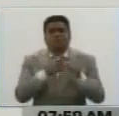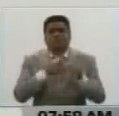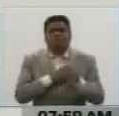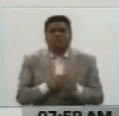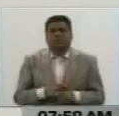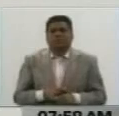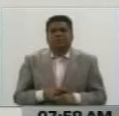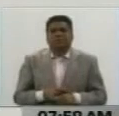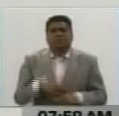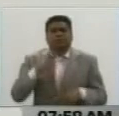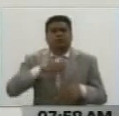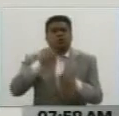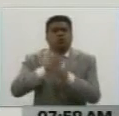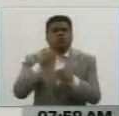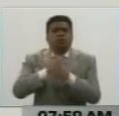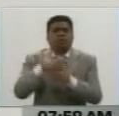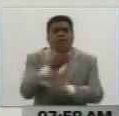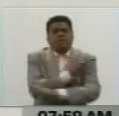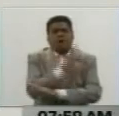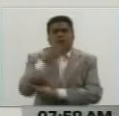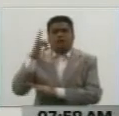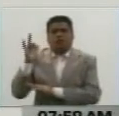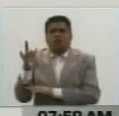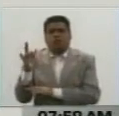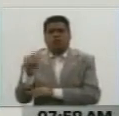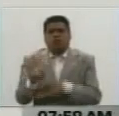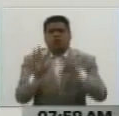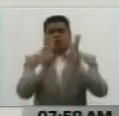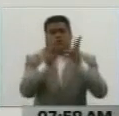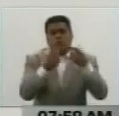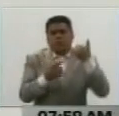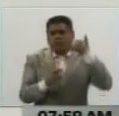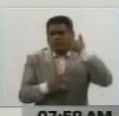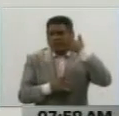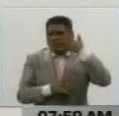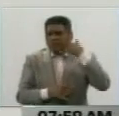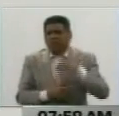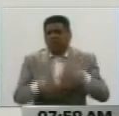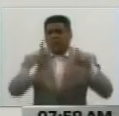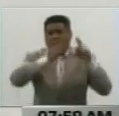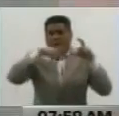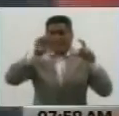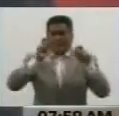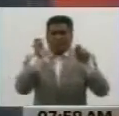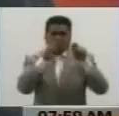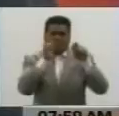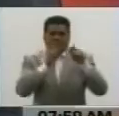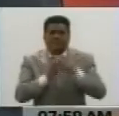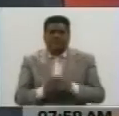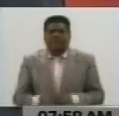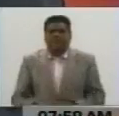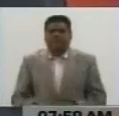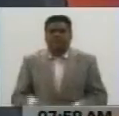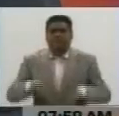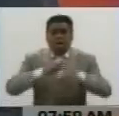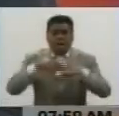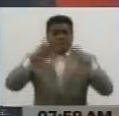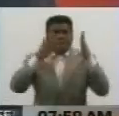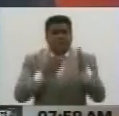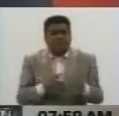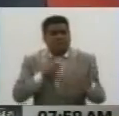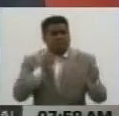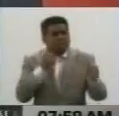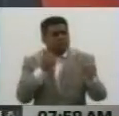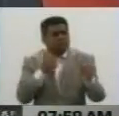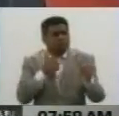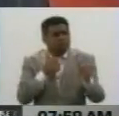trabajo ecológico para el arco minero. Atiéndame, ¿da un número telefónico? Fíjate tú, bien importante. El ministerio tiene una dirección de seguimiento y control